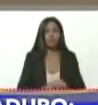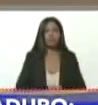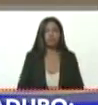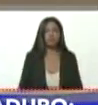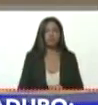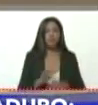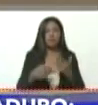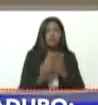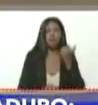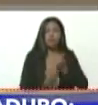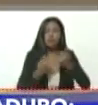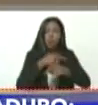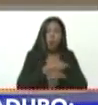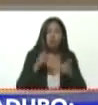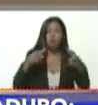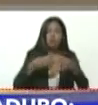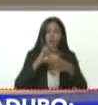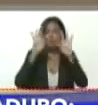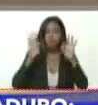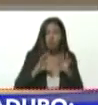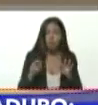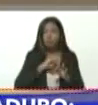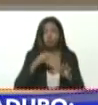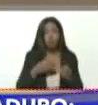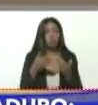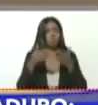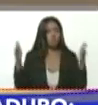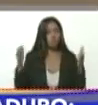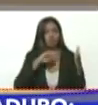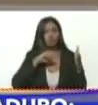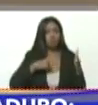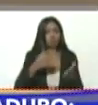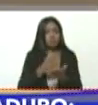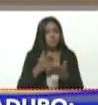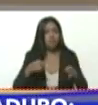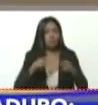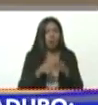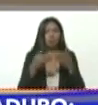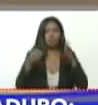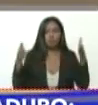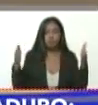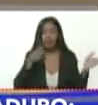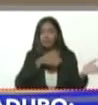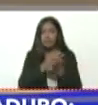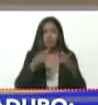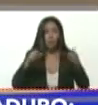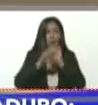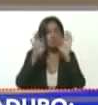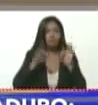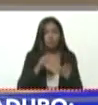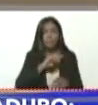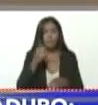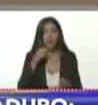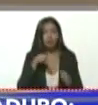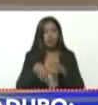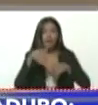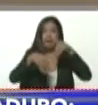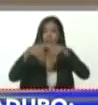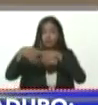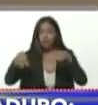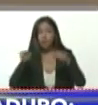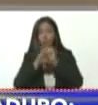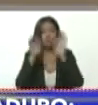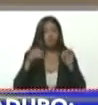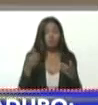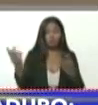se fortalezca el poder electoral. Siempre hemos estado abiertos a las más amplias garantías para que las elecciones